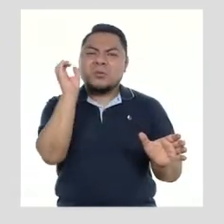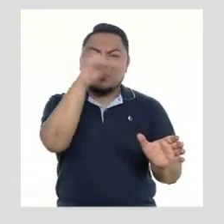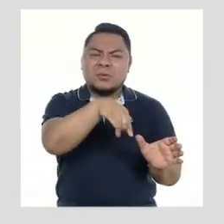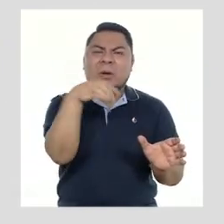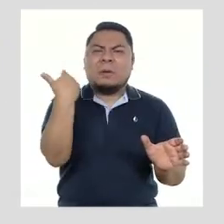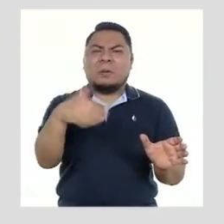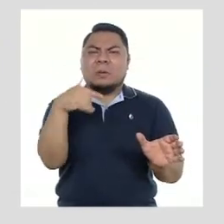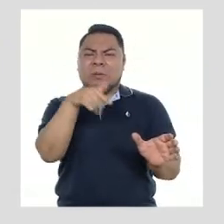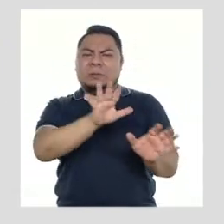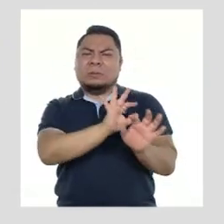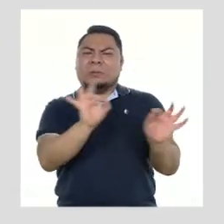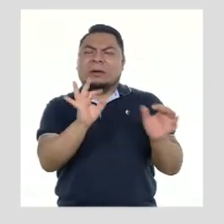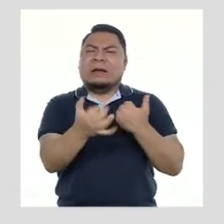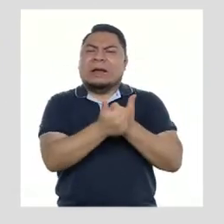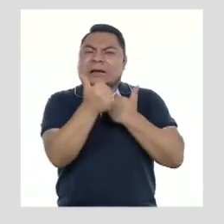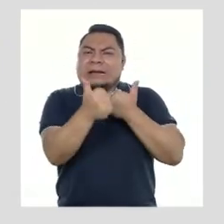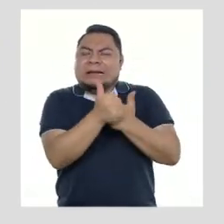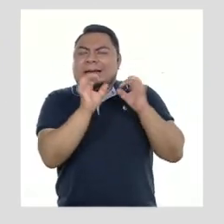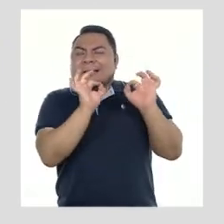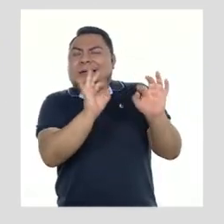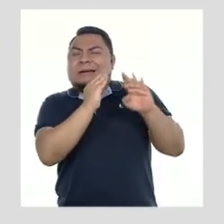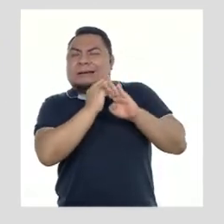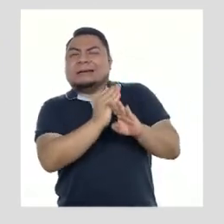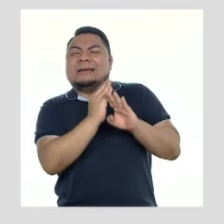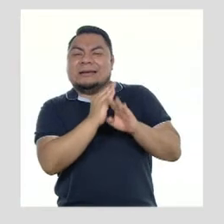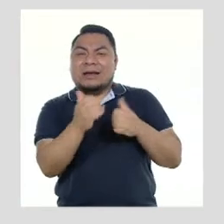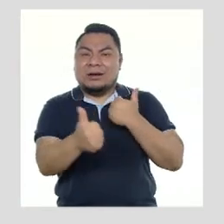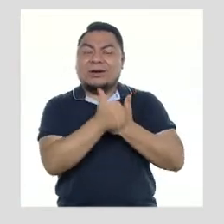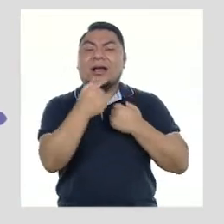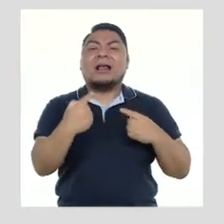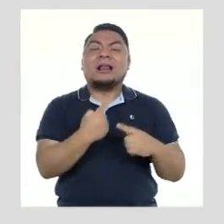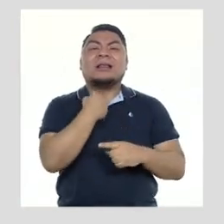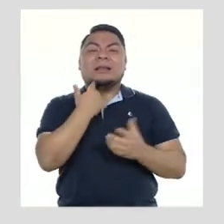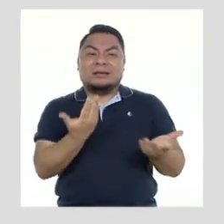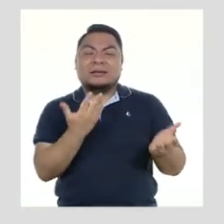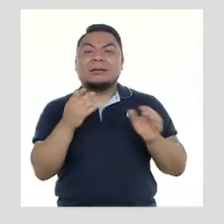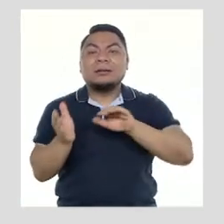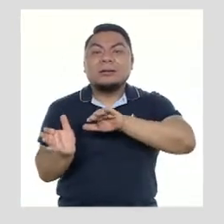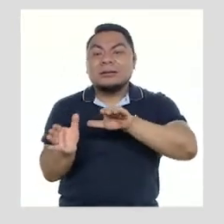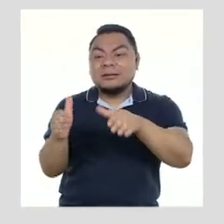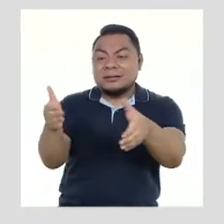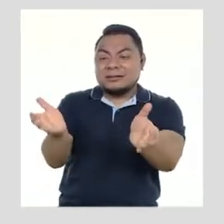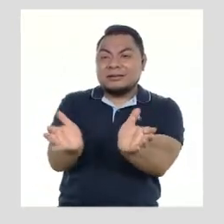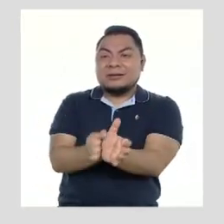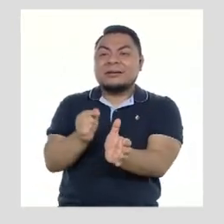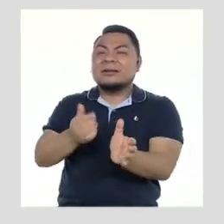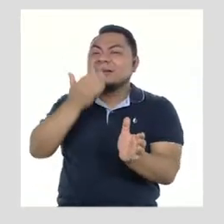Nos puede dañar y al